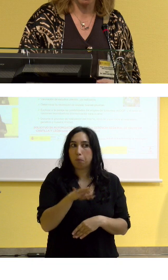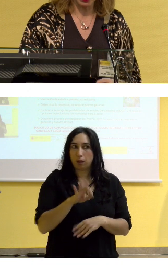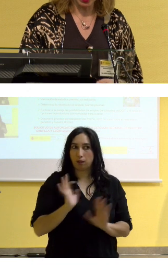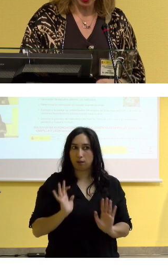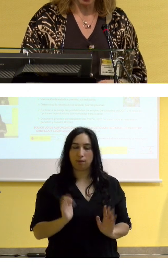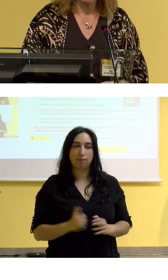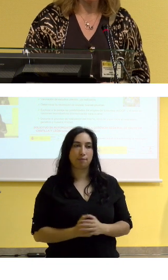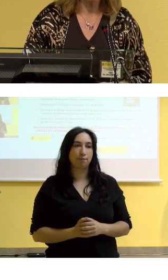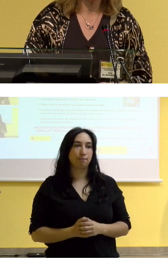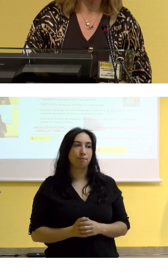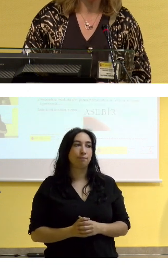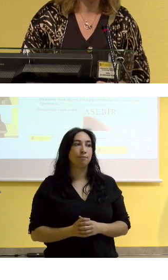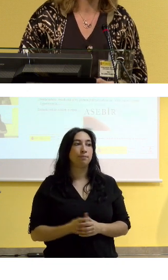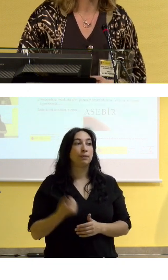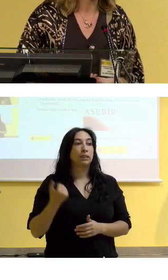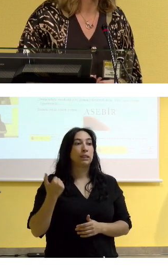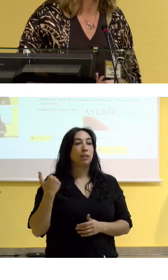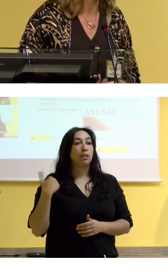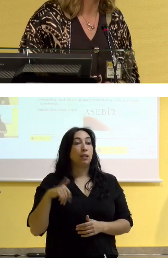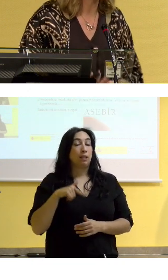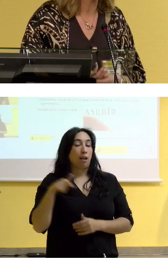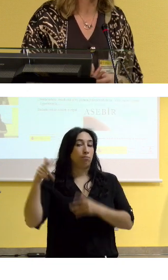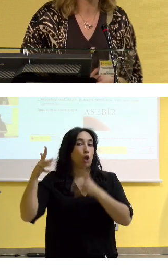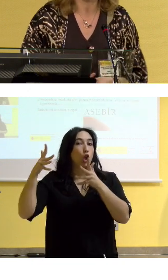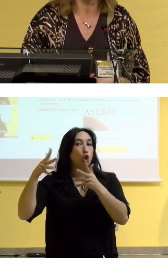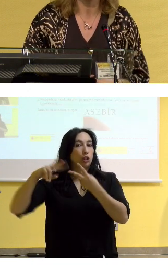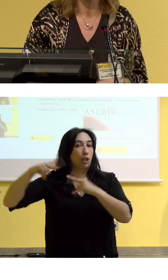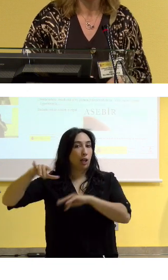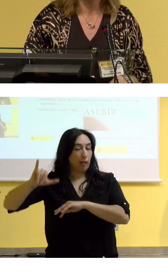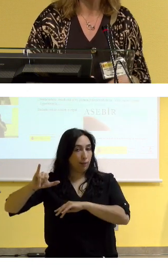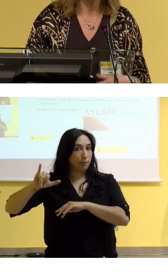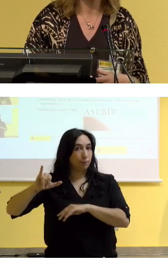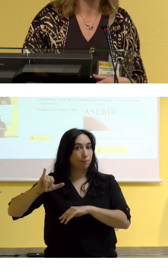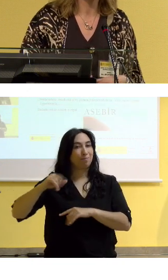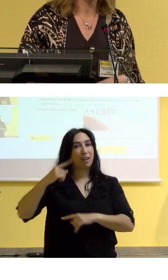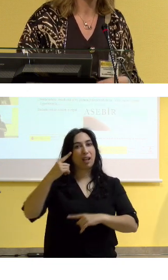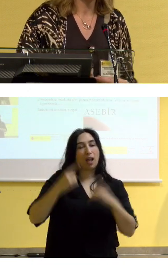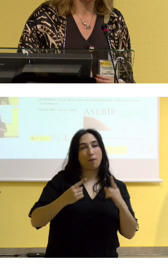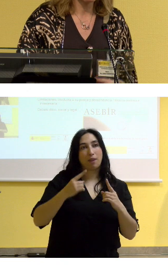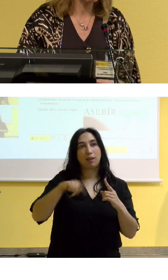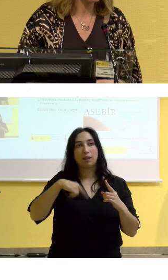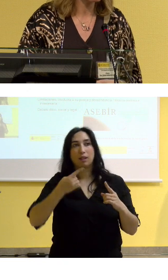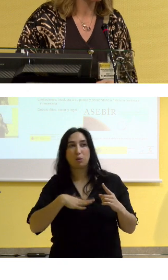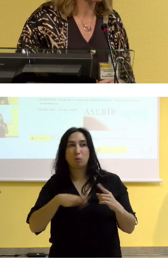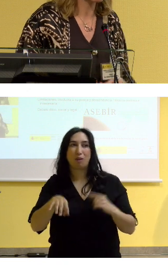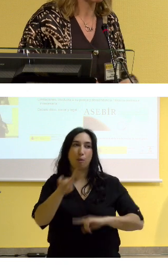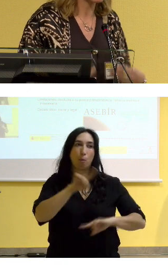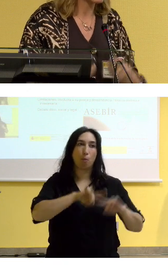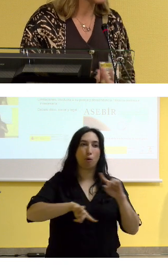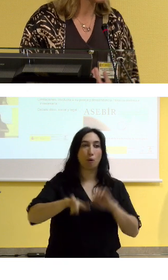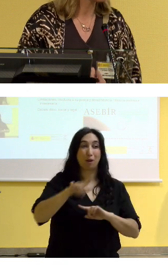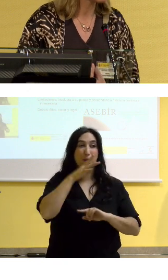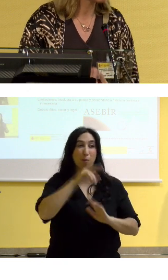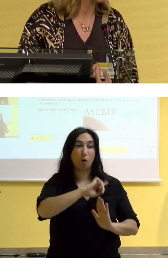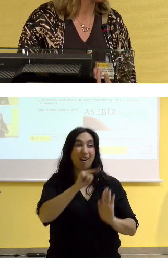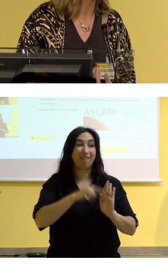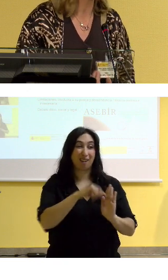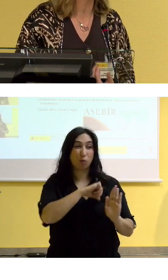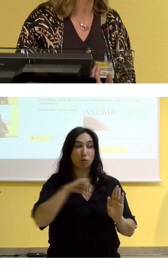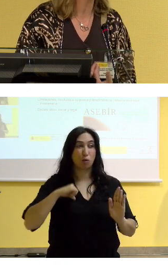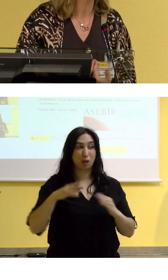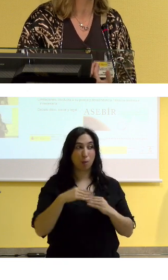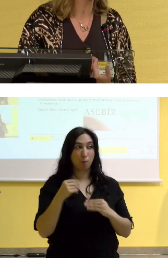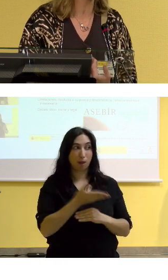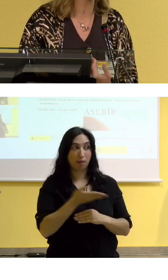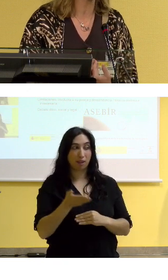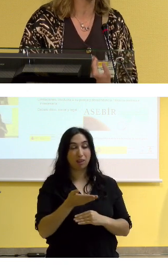¿vale? Una vez que tenemos este consejo genético, como os decía, a veces tenemos problemas porque por la ley de autonomía del